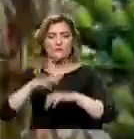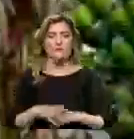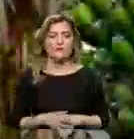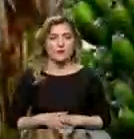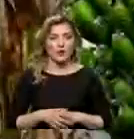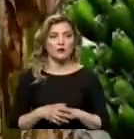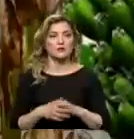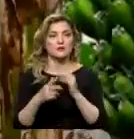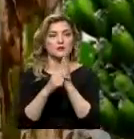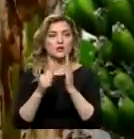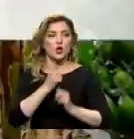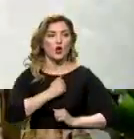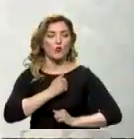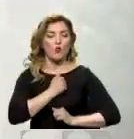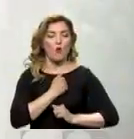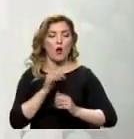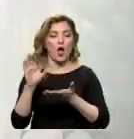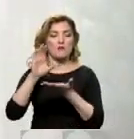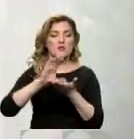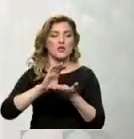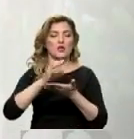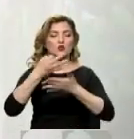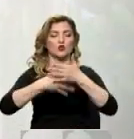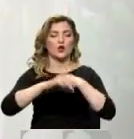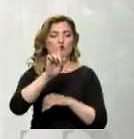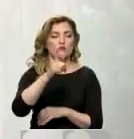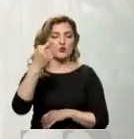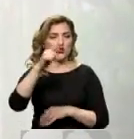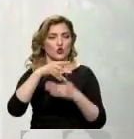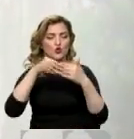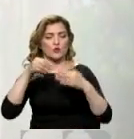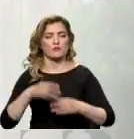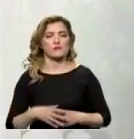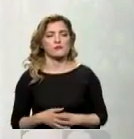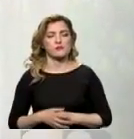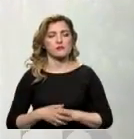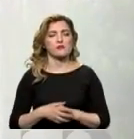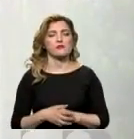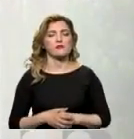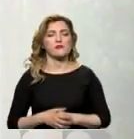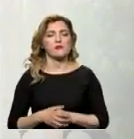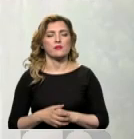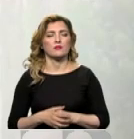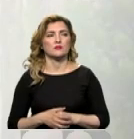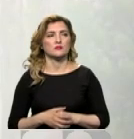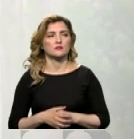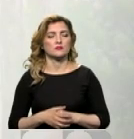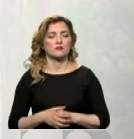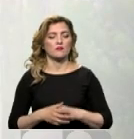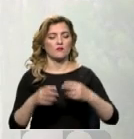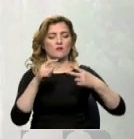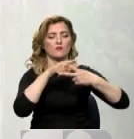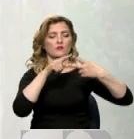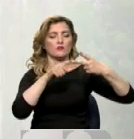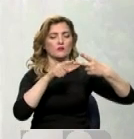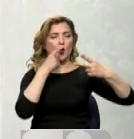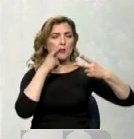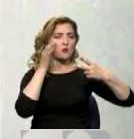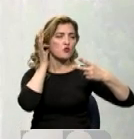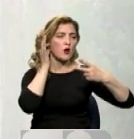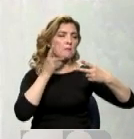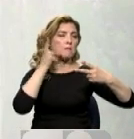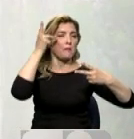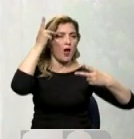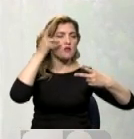como accionistas de la empresa cuyo capital suscrito asciende a un millón de dólares figuran víctor y ludmila kovalenko